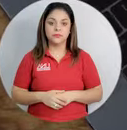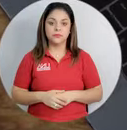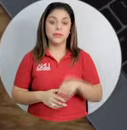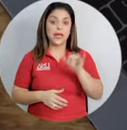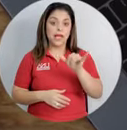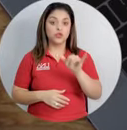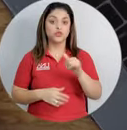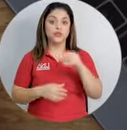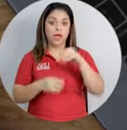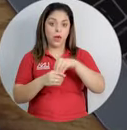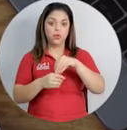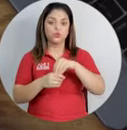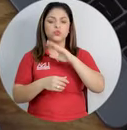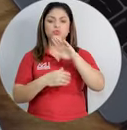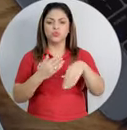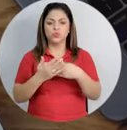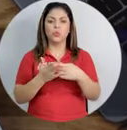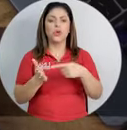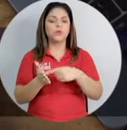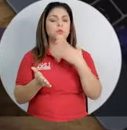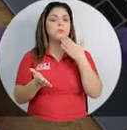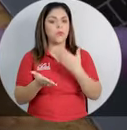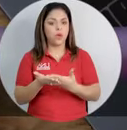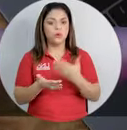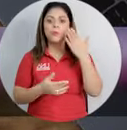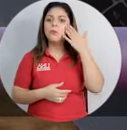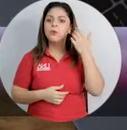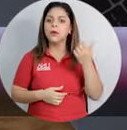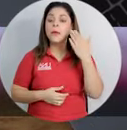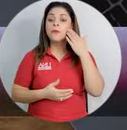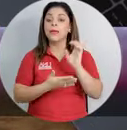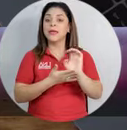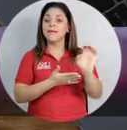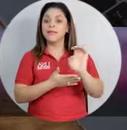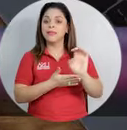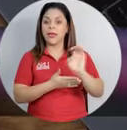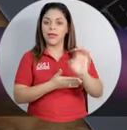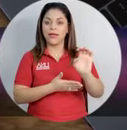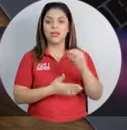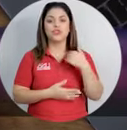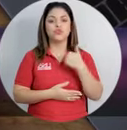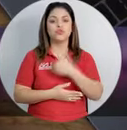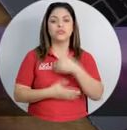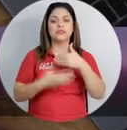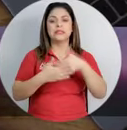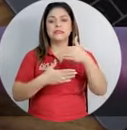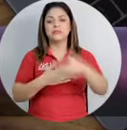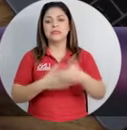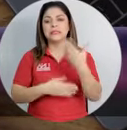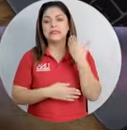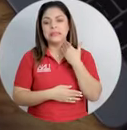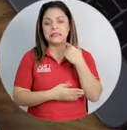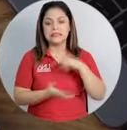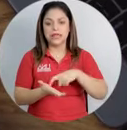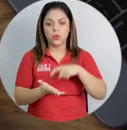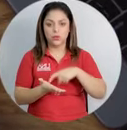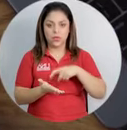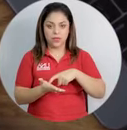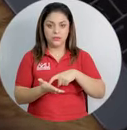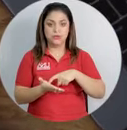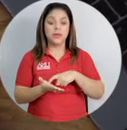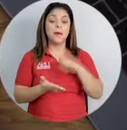a esos tipos de ahorro, pero todo eso es bueno. ¿Por qué? Porque evita que tengamos que llegar y endeudarnos a